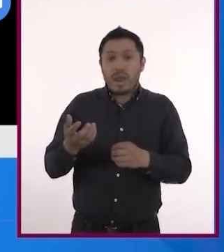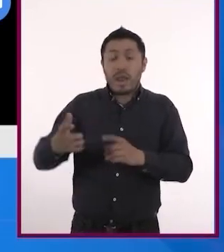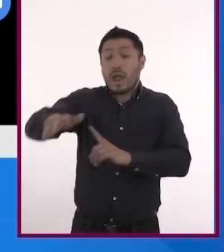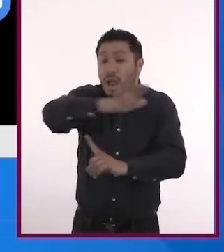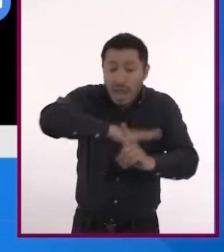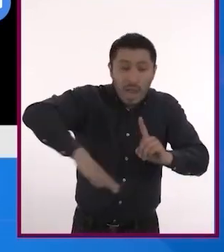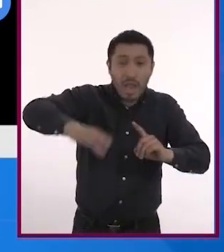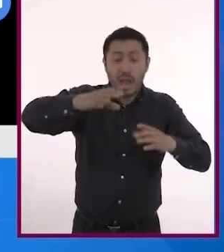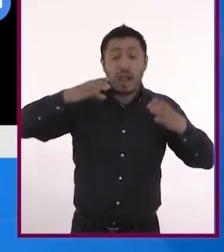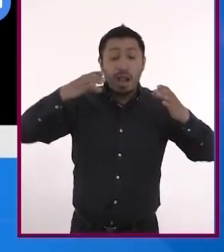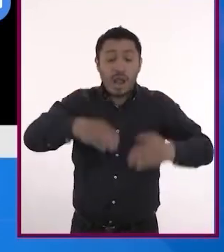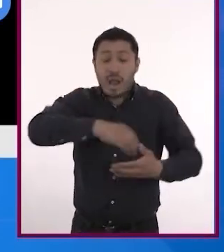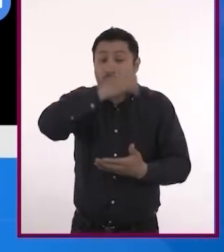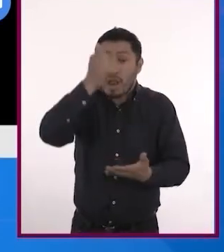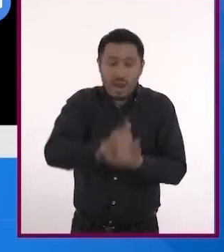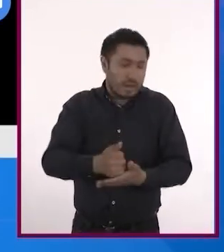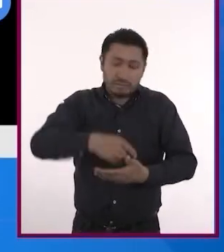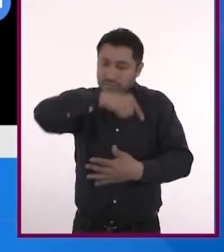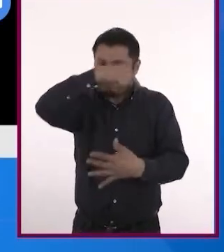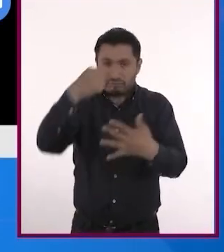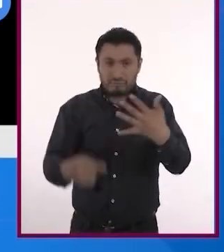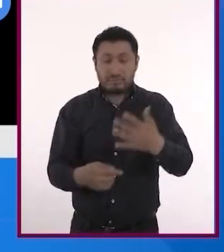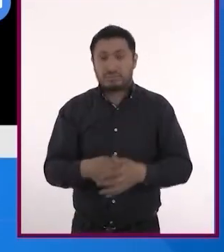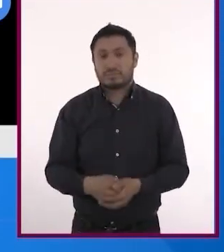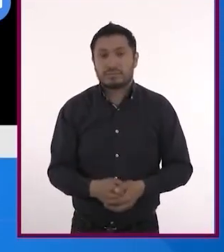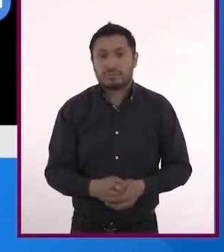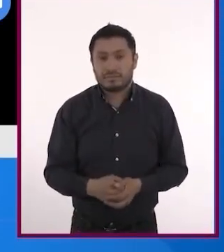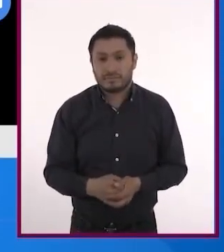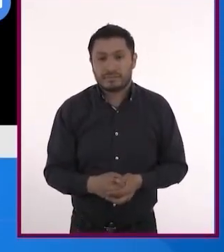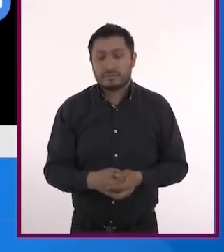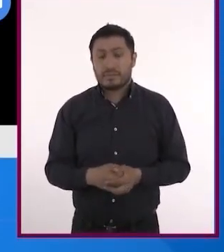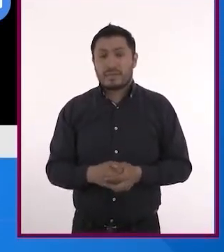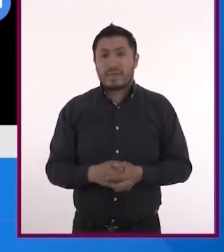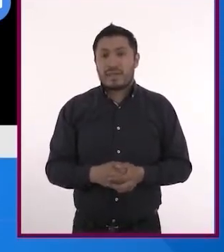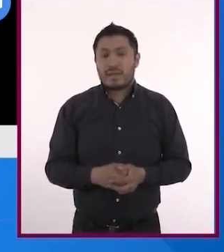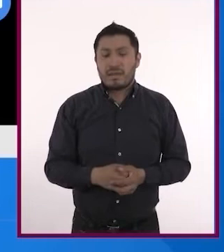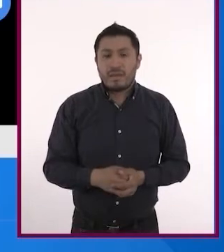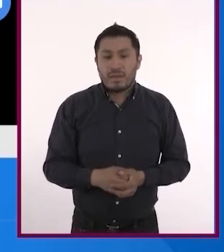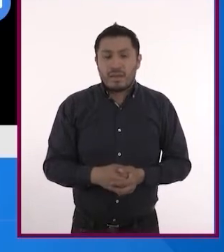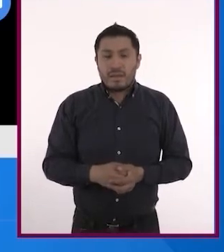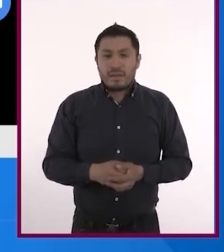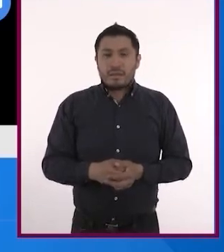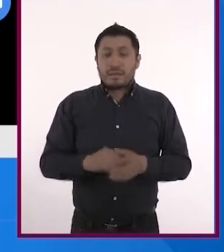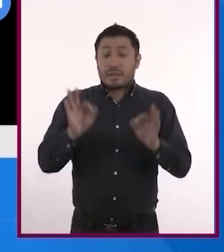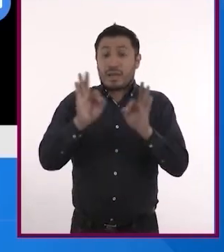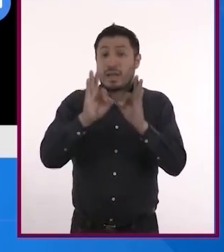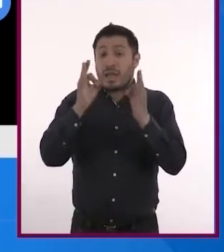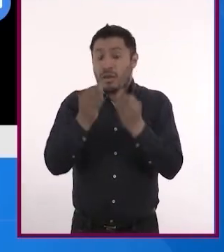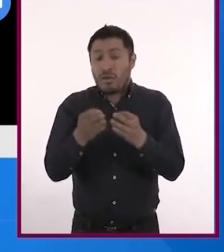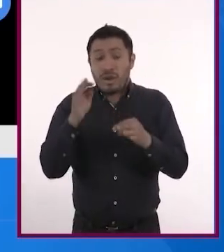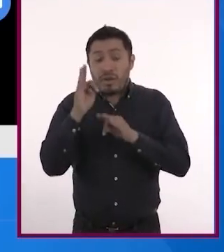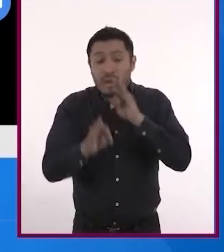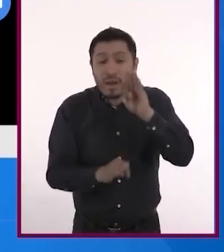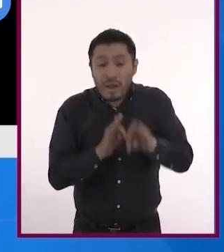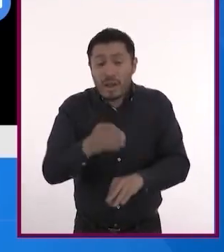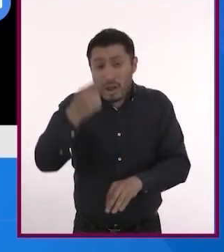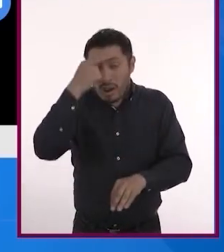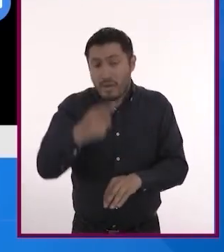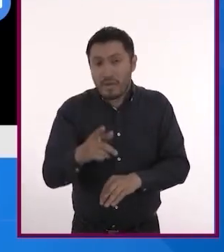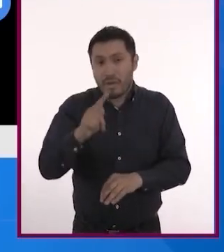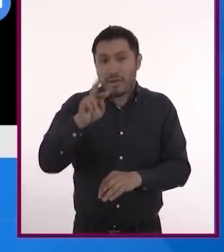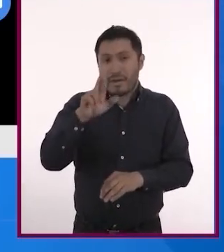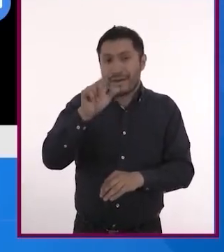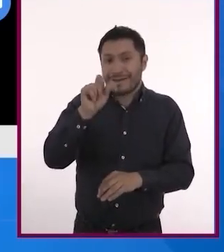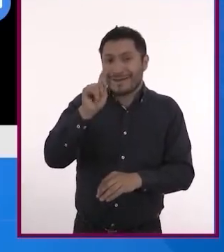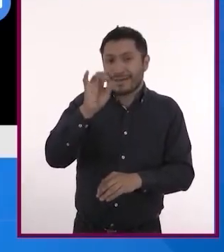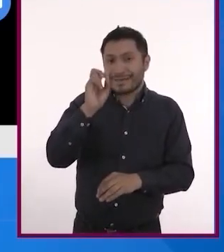la colonia, pueden estar en la comunidad. Tratamientos para trastornos mentales, para